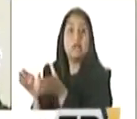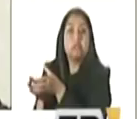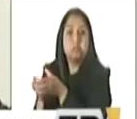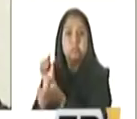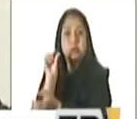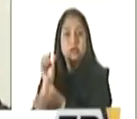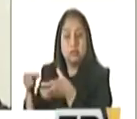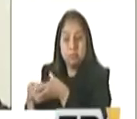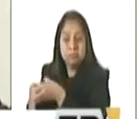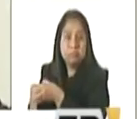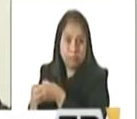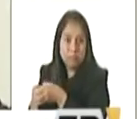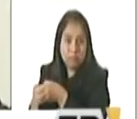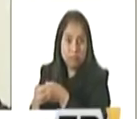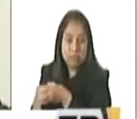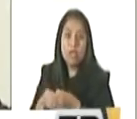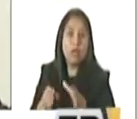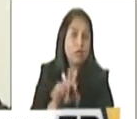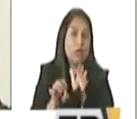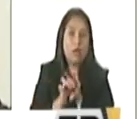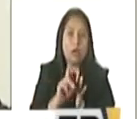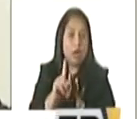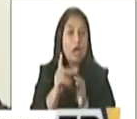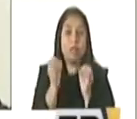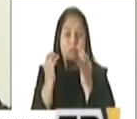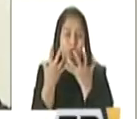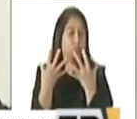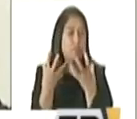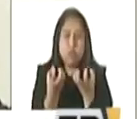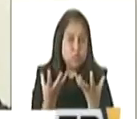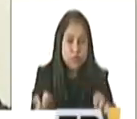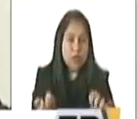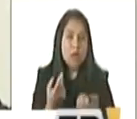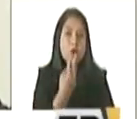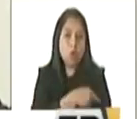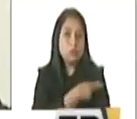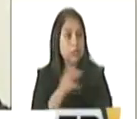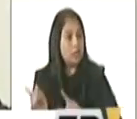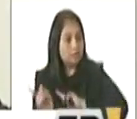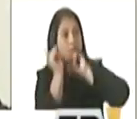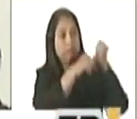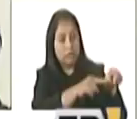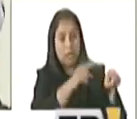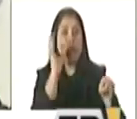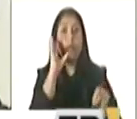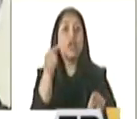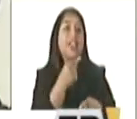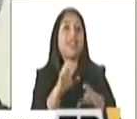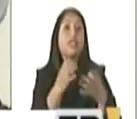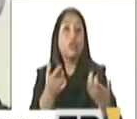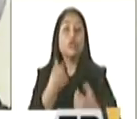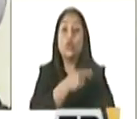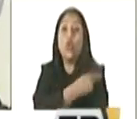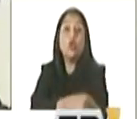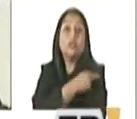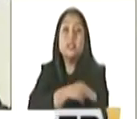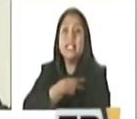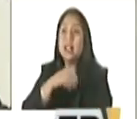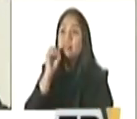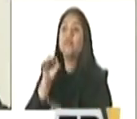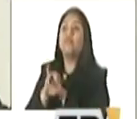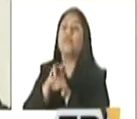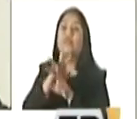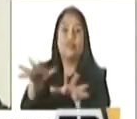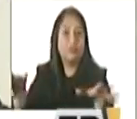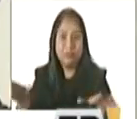que necesiten estar hospitalizadas. ¿Por qué? Porque entonces no contagiamos a los hospitales y los